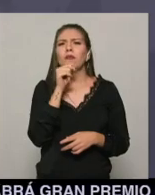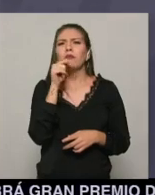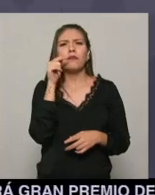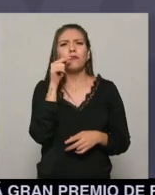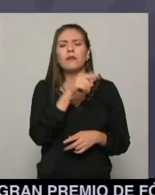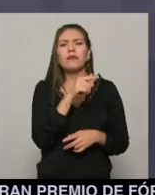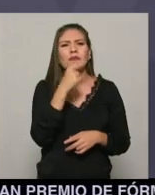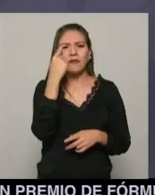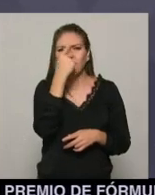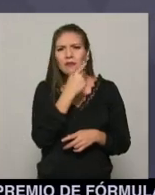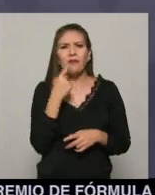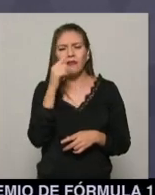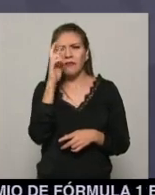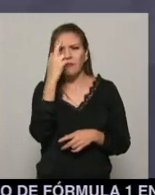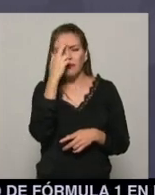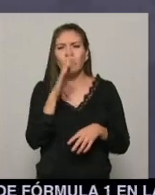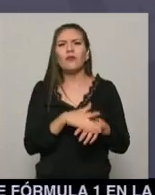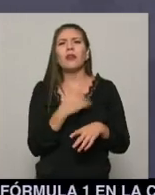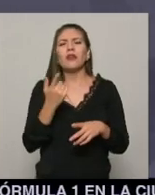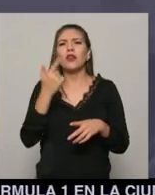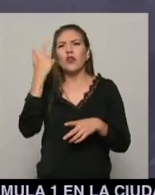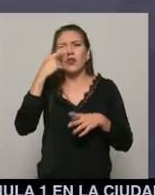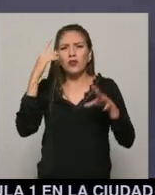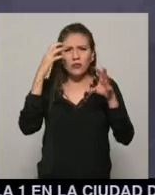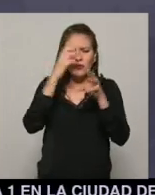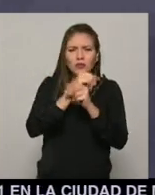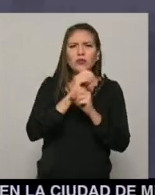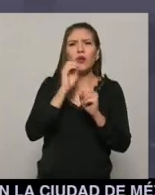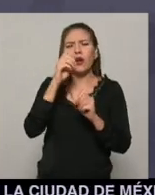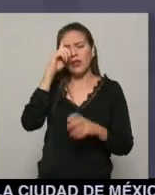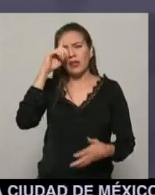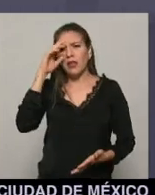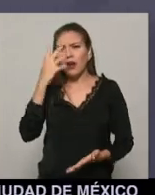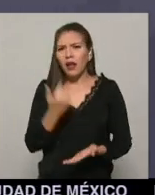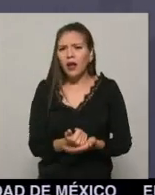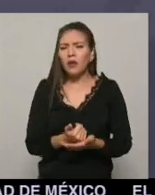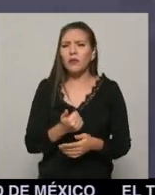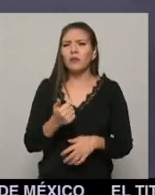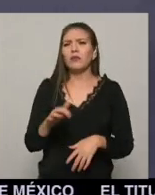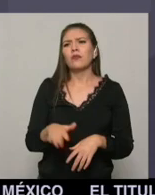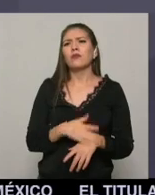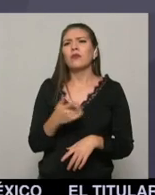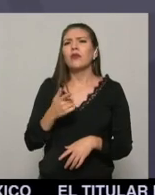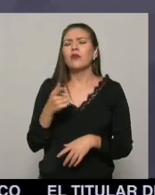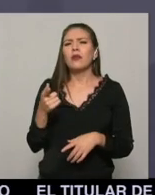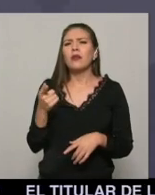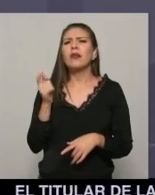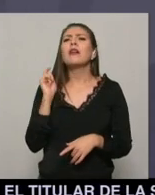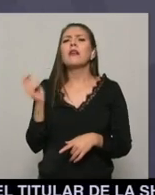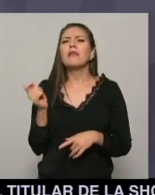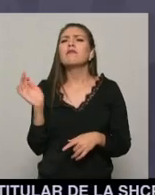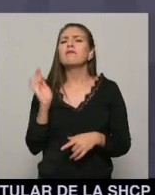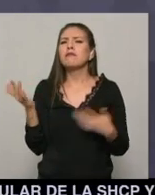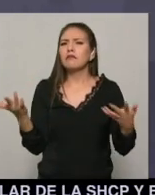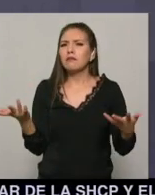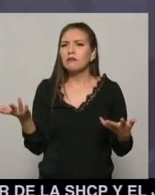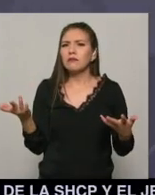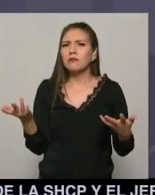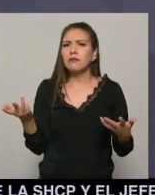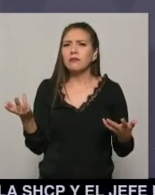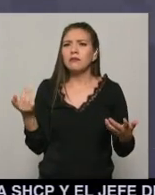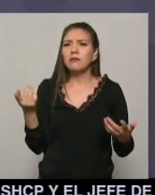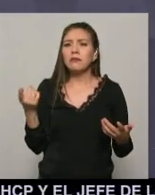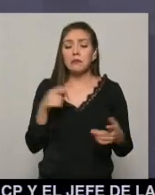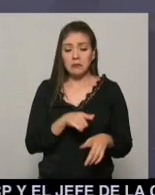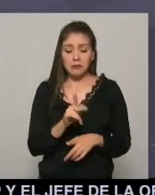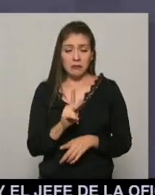sucedió la agresión, porque fue en la noche, porque está traumatizada, obviamente, después del hecho? ¿Qué pasaría? Esto nos daría un mensaje de que para